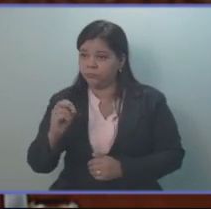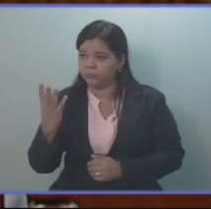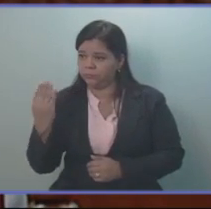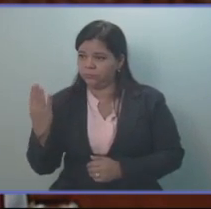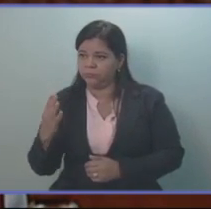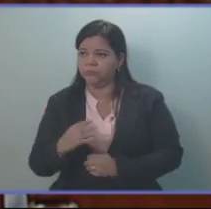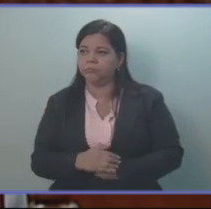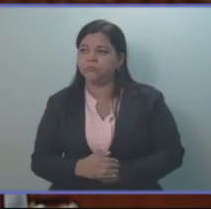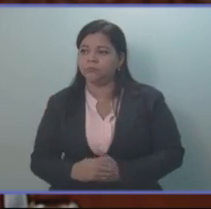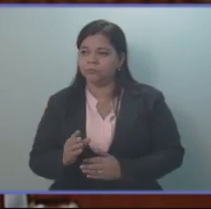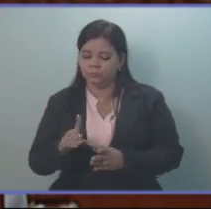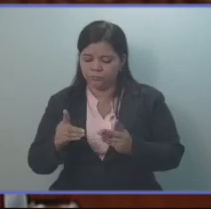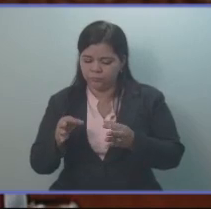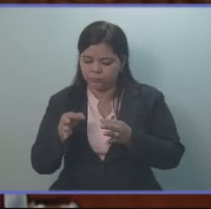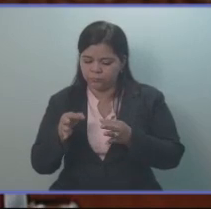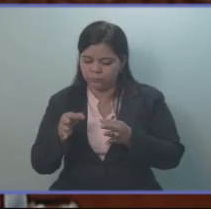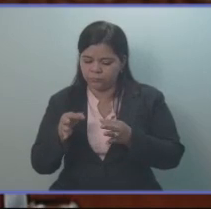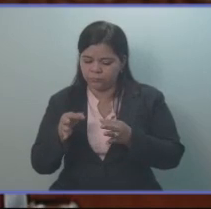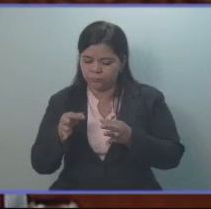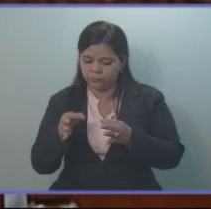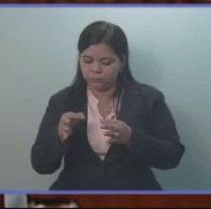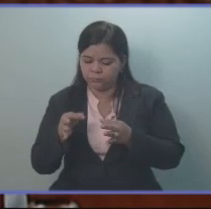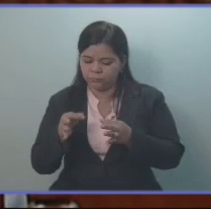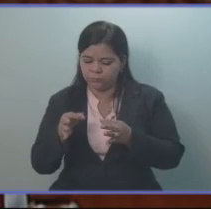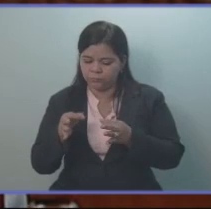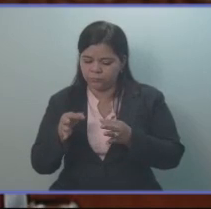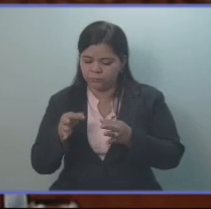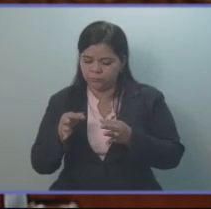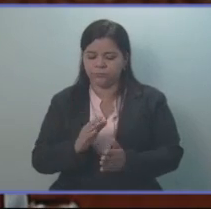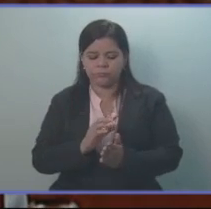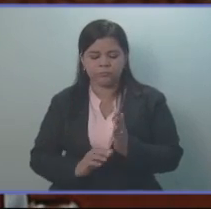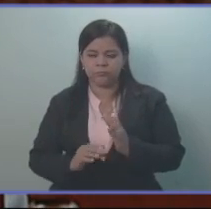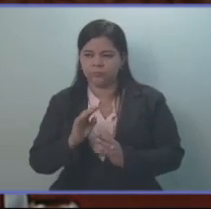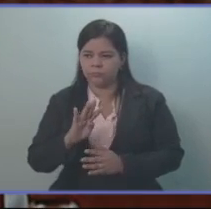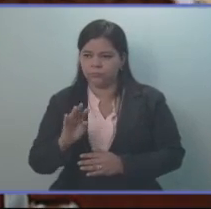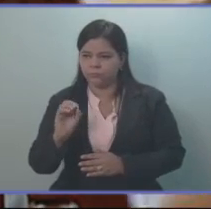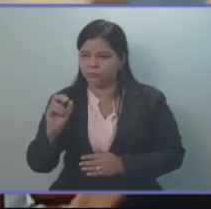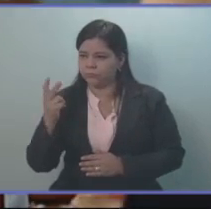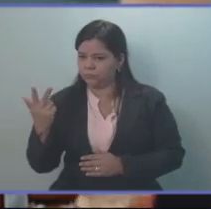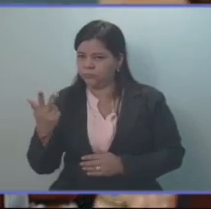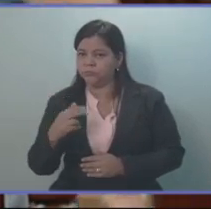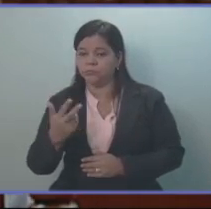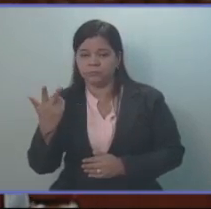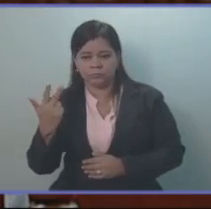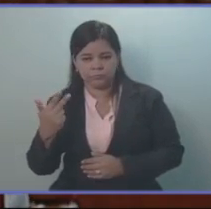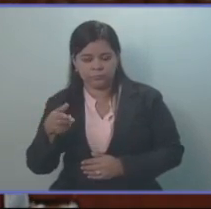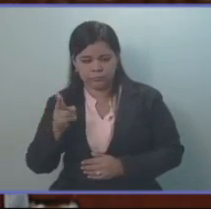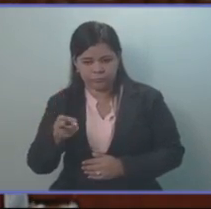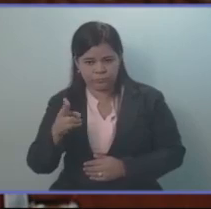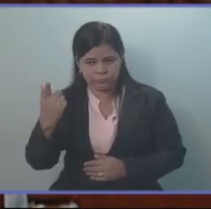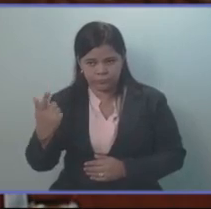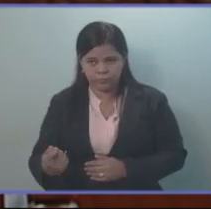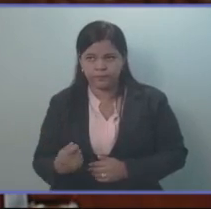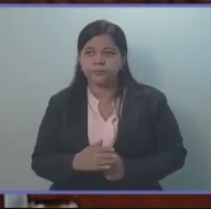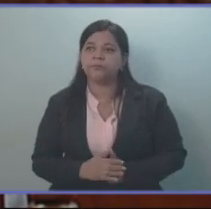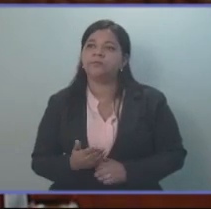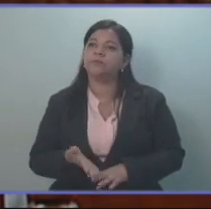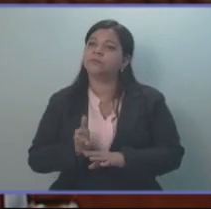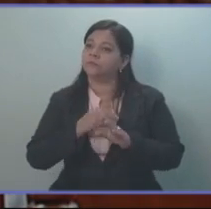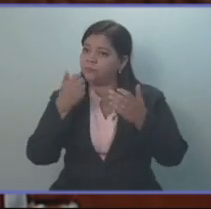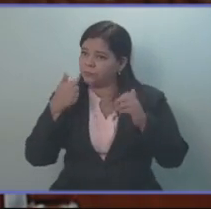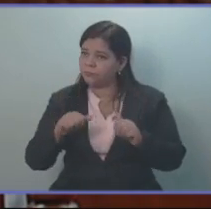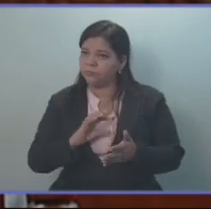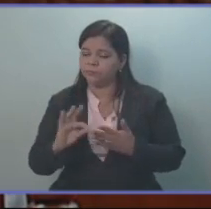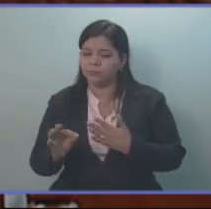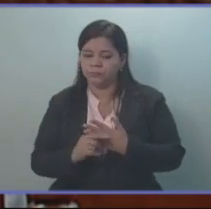2014, publicado en el Diario Oficial número 85, tomo 403 del 13 de ese mismo mes y año, fue aprobado el